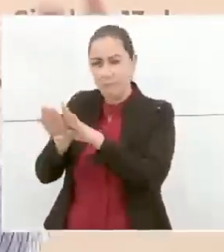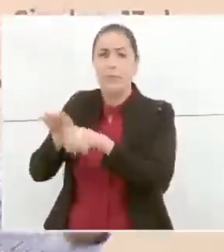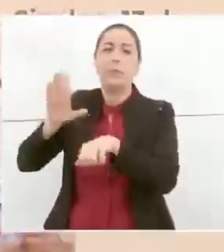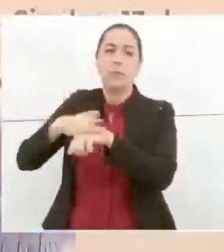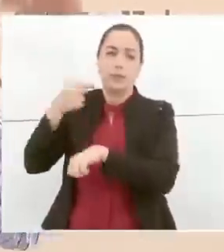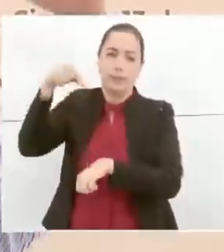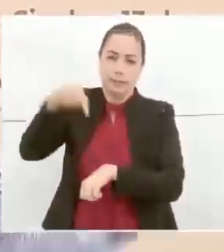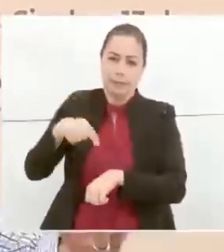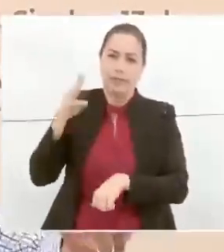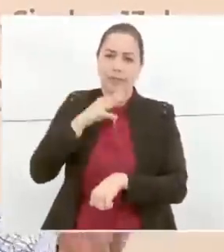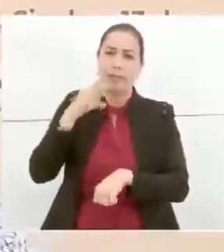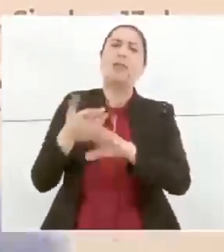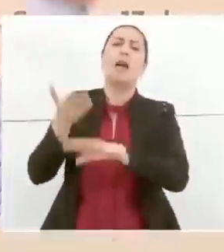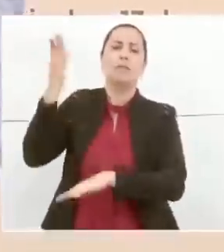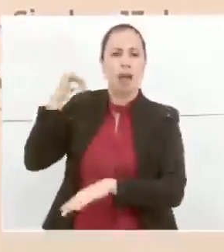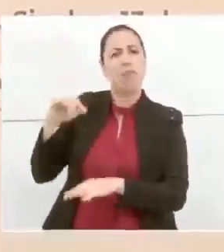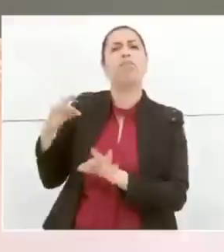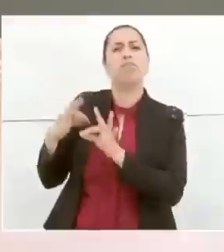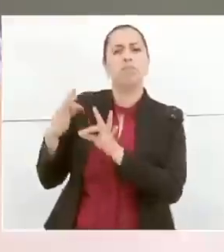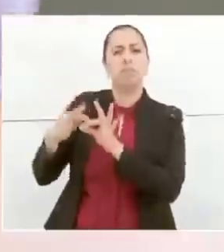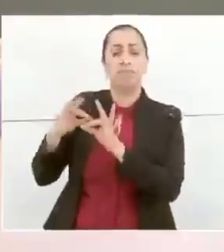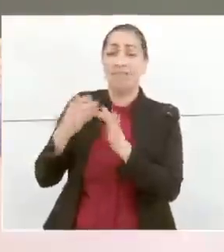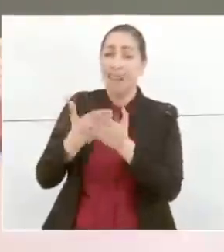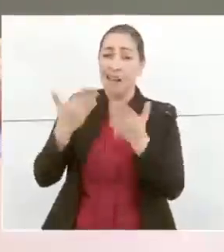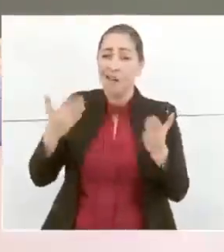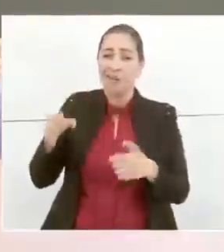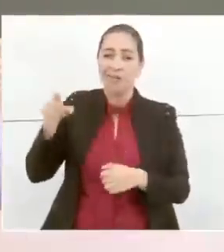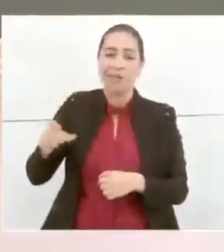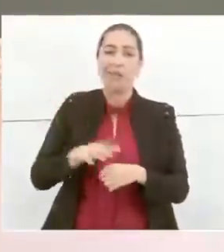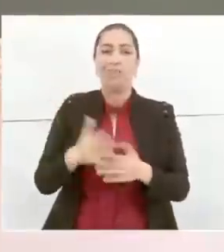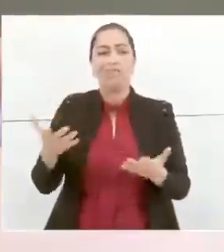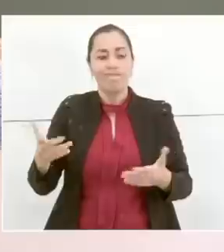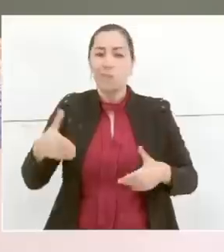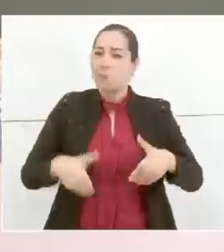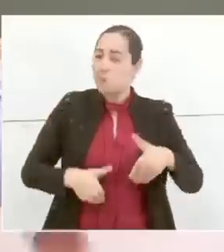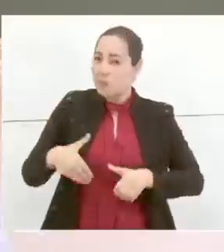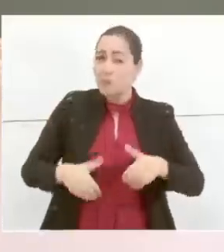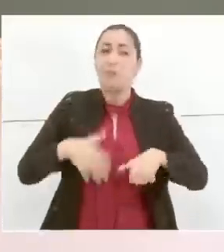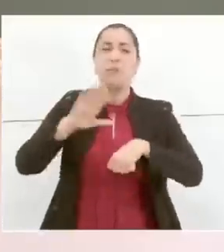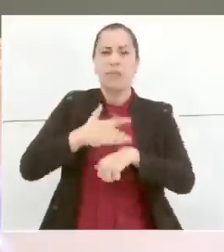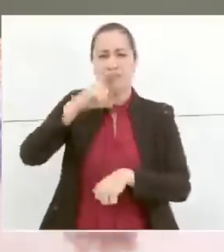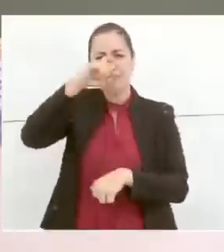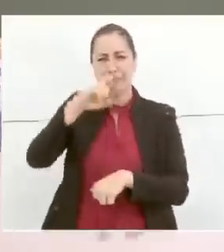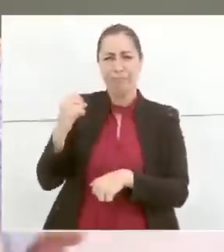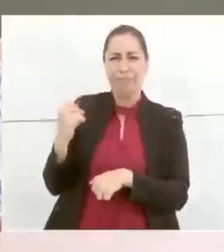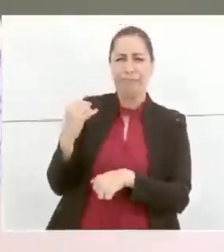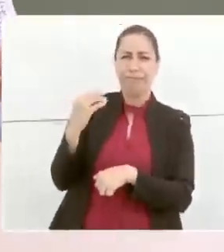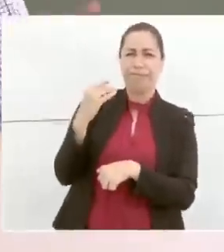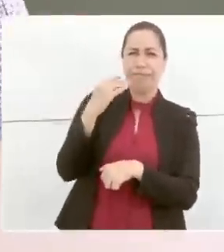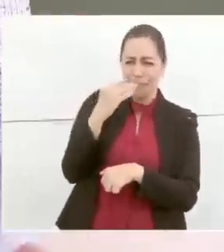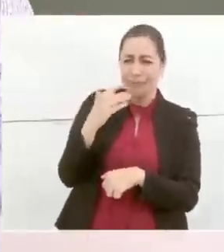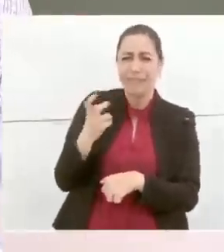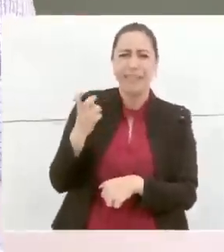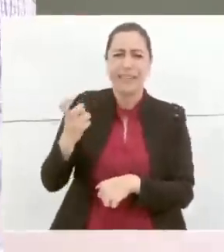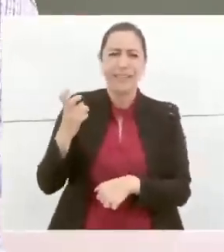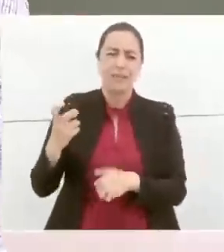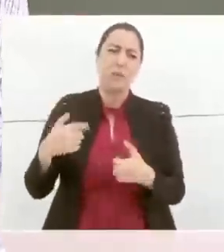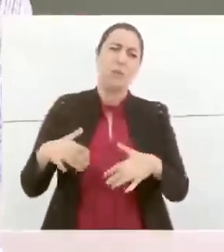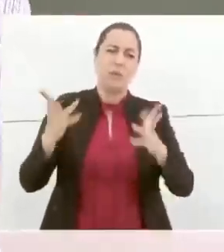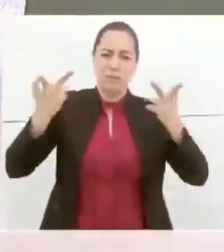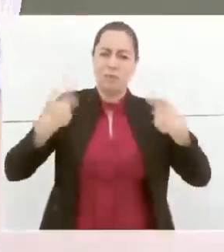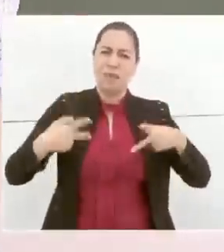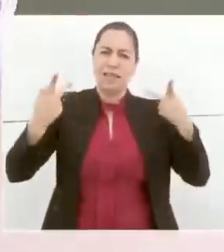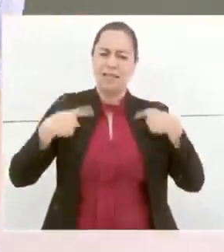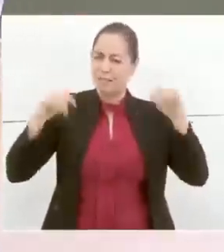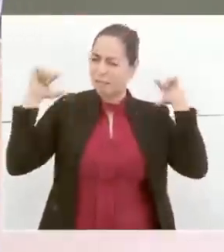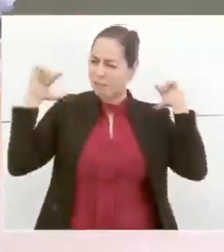pero que ahorita es una molestia, porque además apesta, huele muy mal, muy feo, y pasa muchísimos miles de turistas por